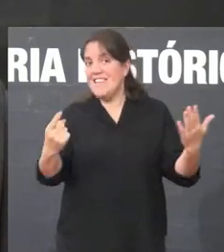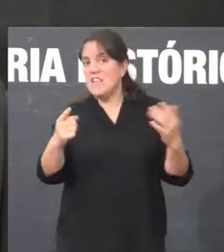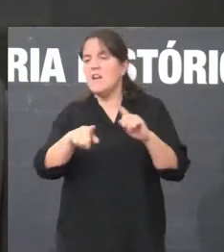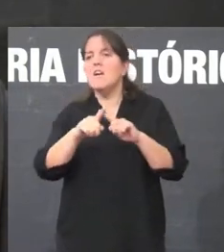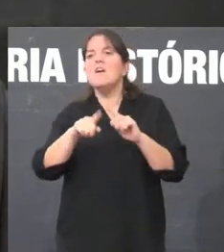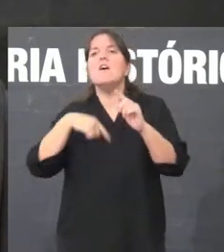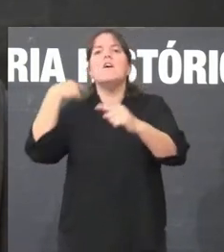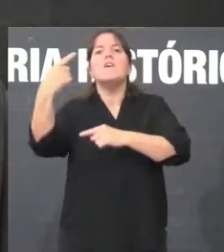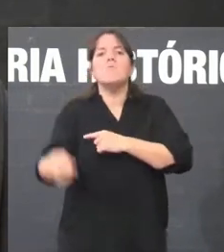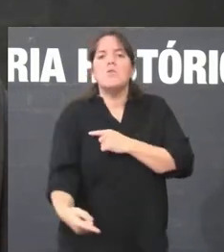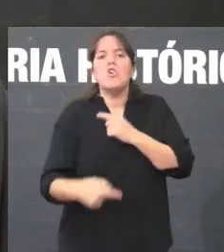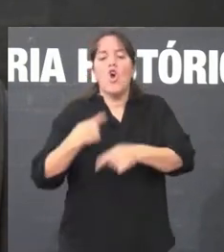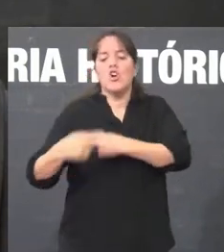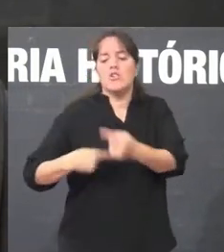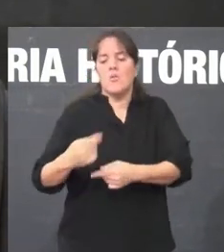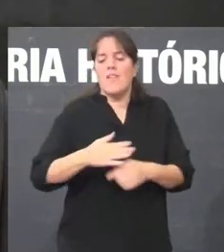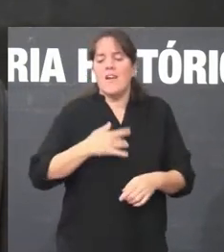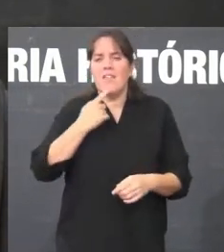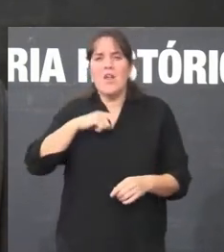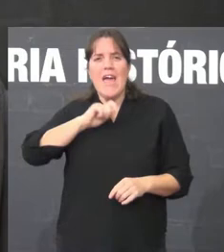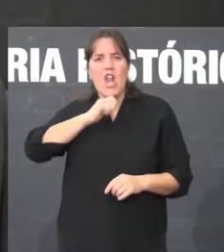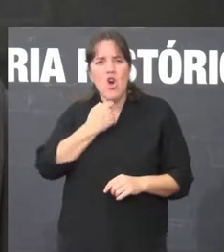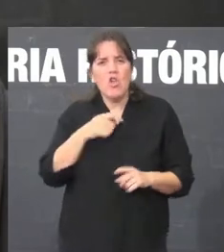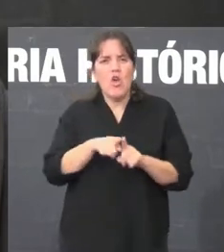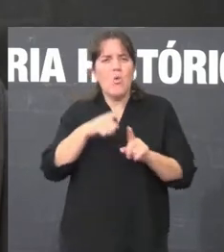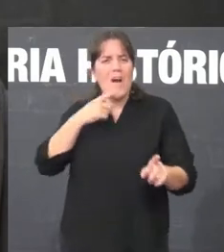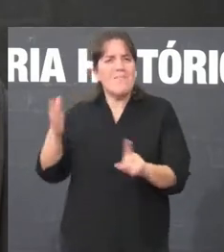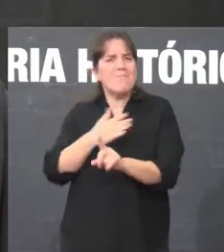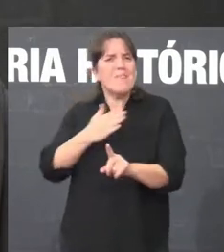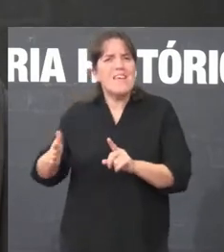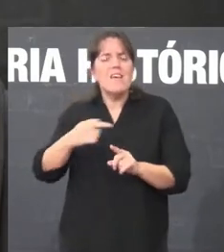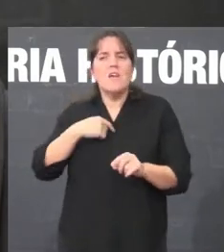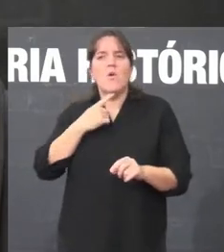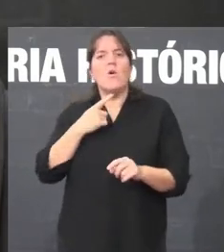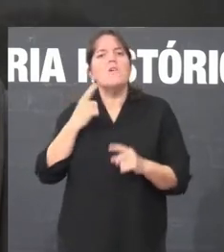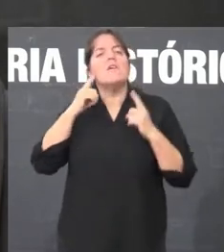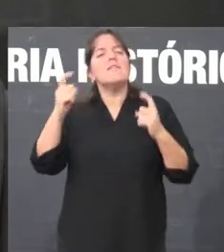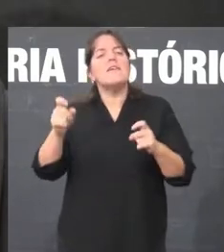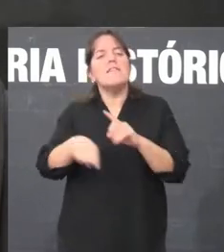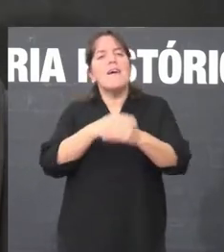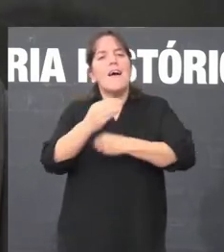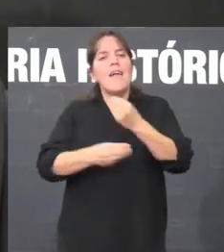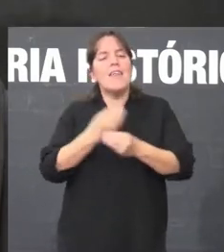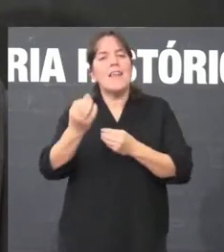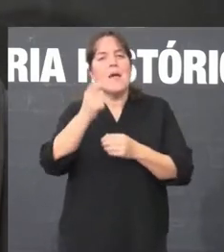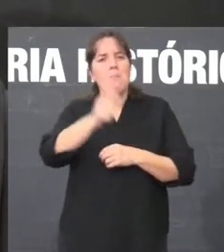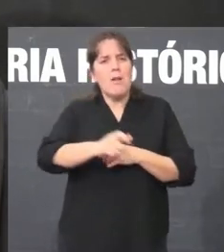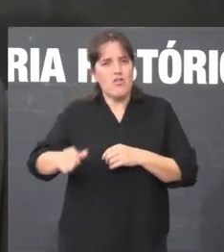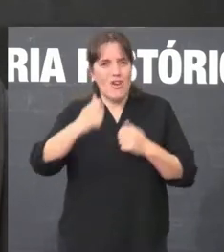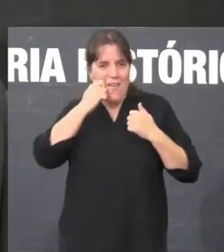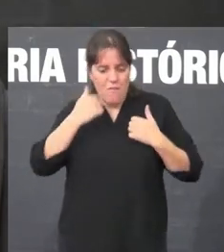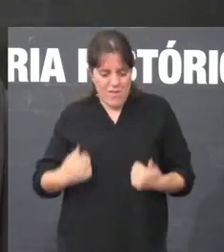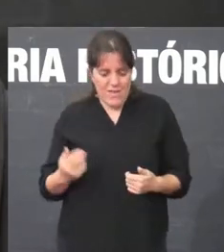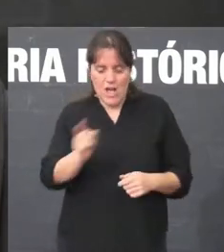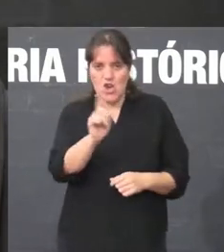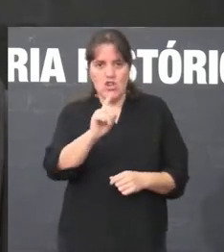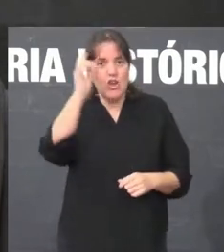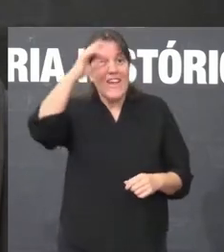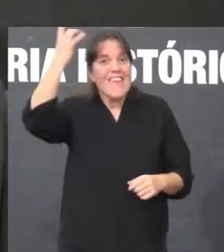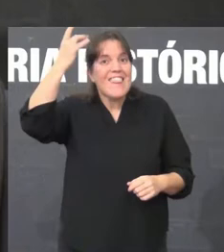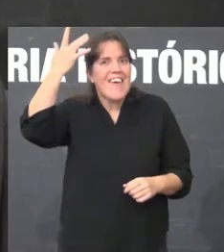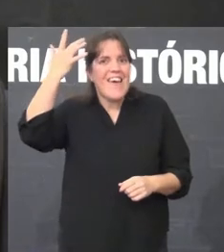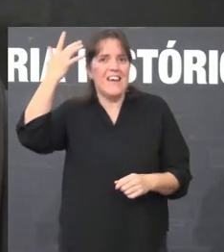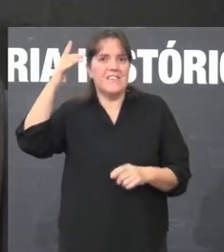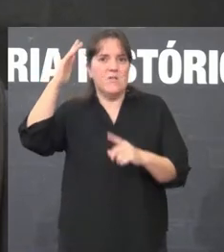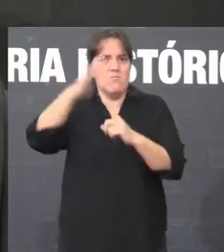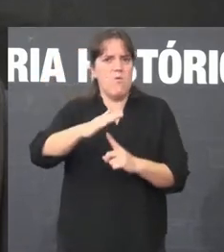odio e o sadismo coa que se intentou eliminar non persoas físicamente, sino ideas. E